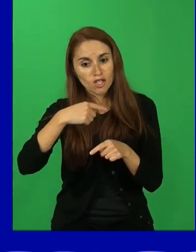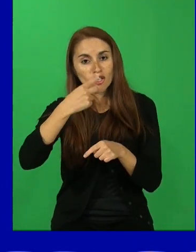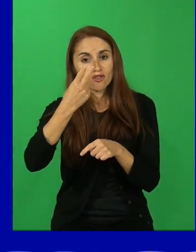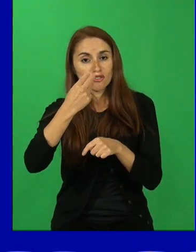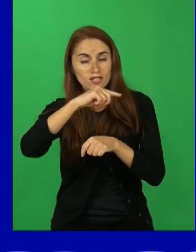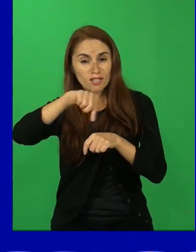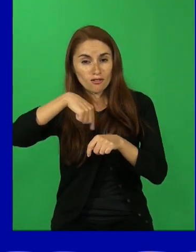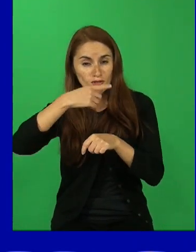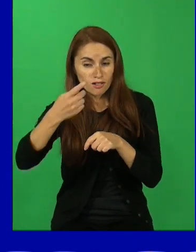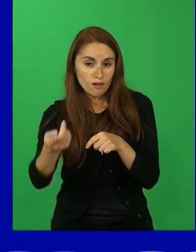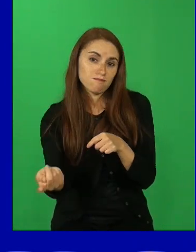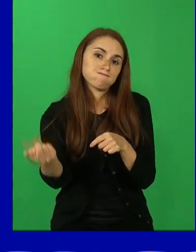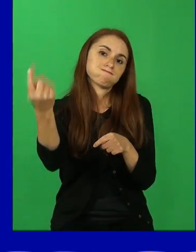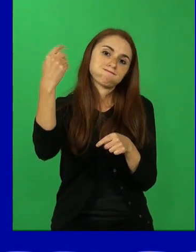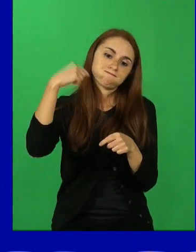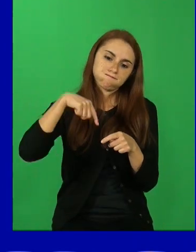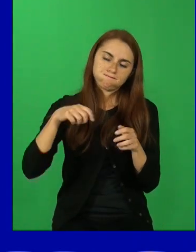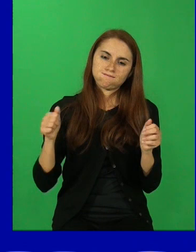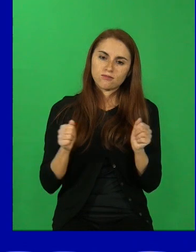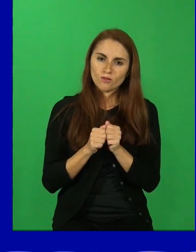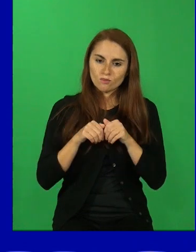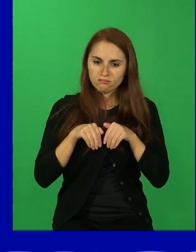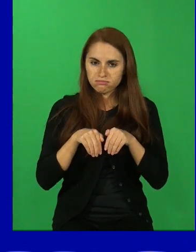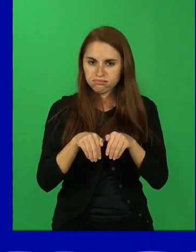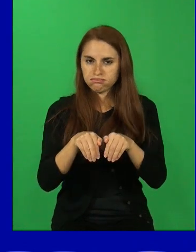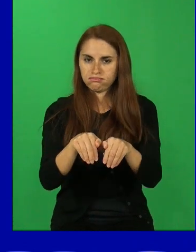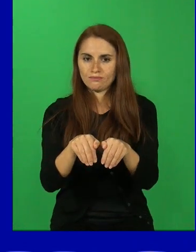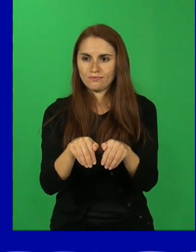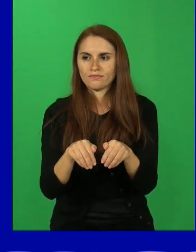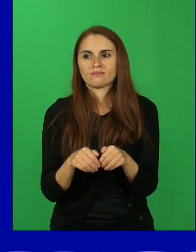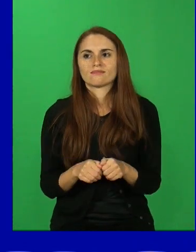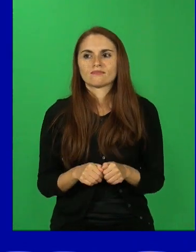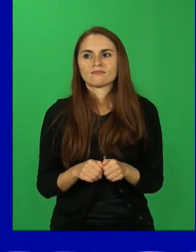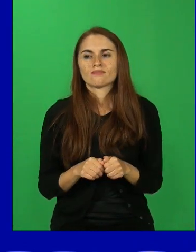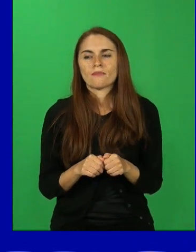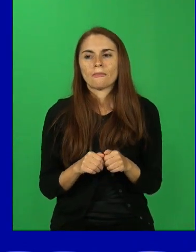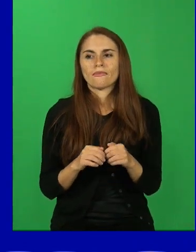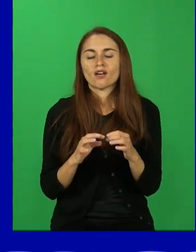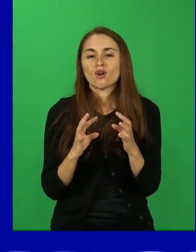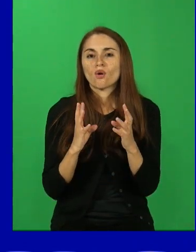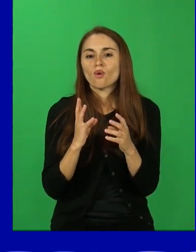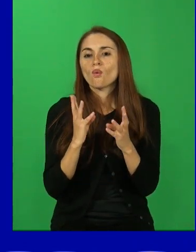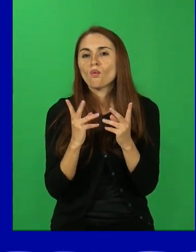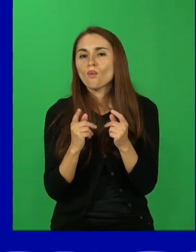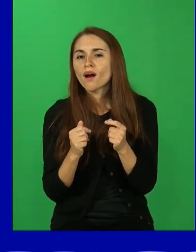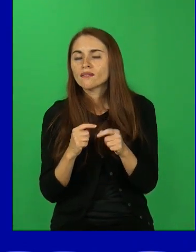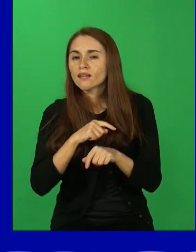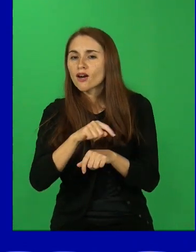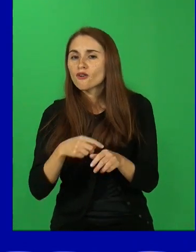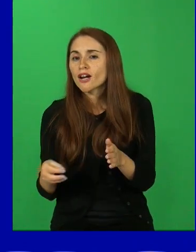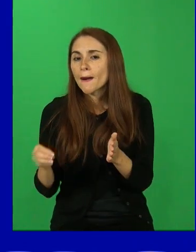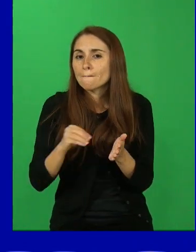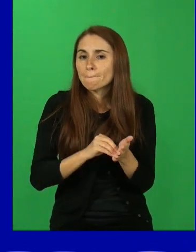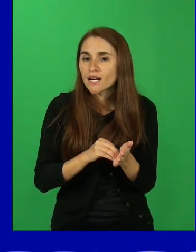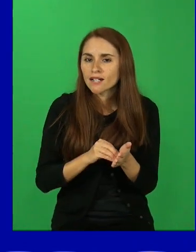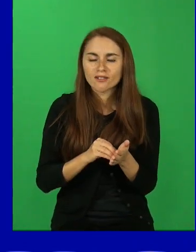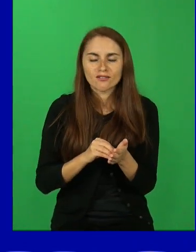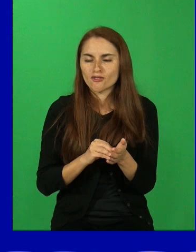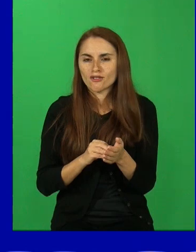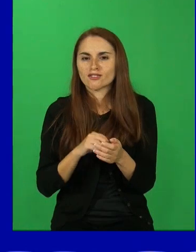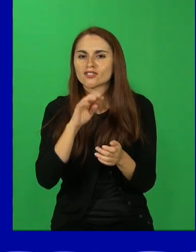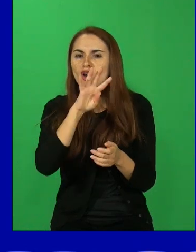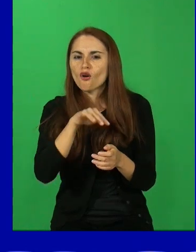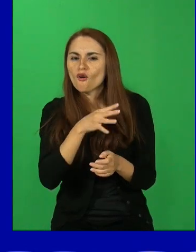3 buses juntos, pero no me estaban preguntando en cuántas horas más salen, sino que en qué